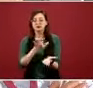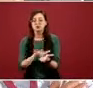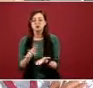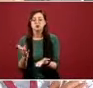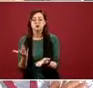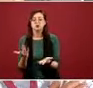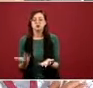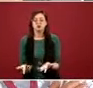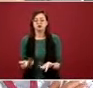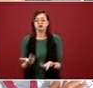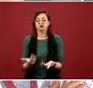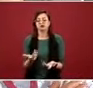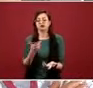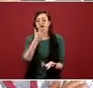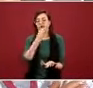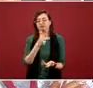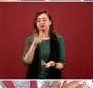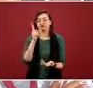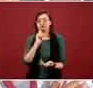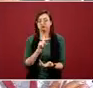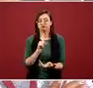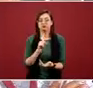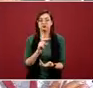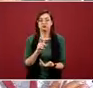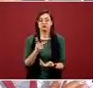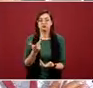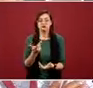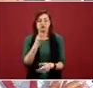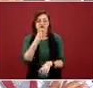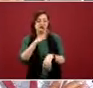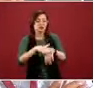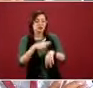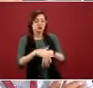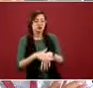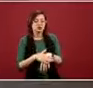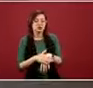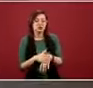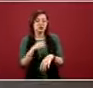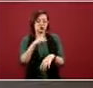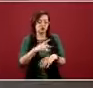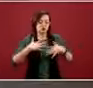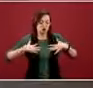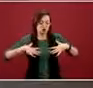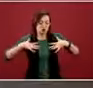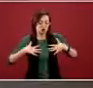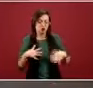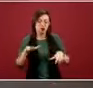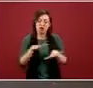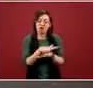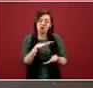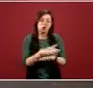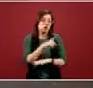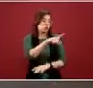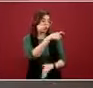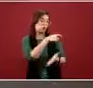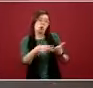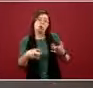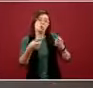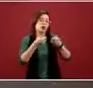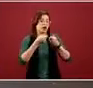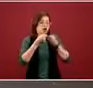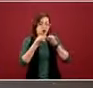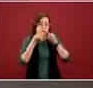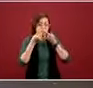Los encargadas de instrucción les dicen, pues tráete tus 8 cambios, consigue tus máscaras y demás. Están